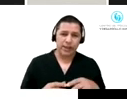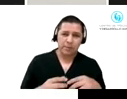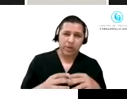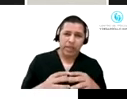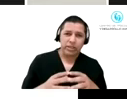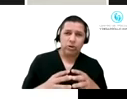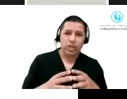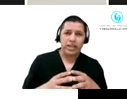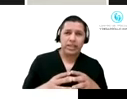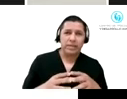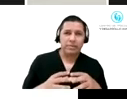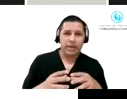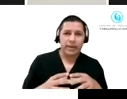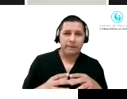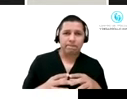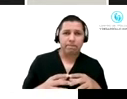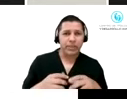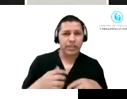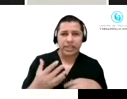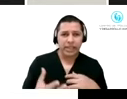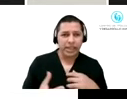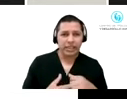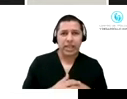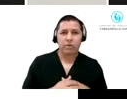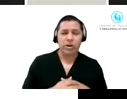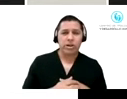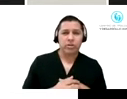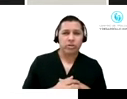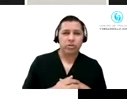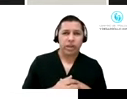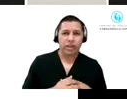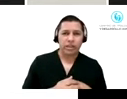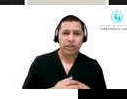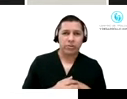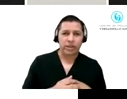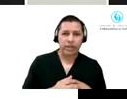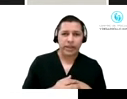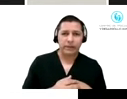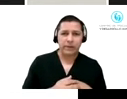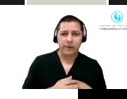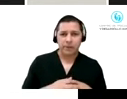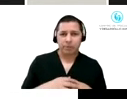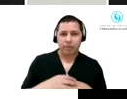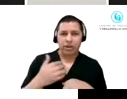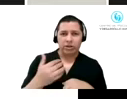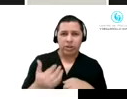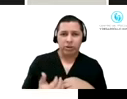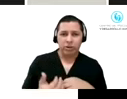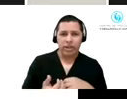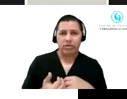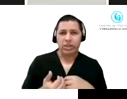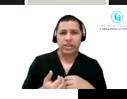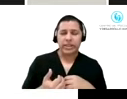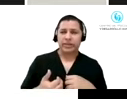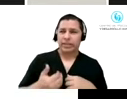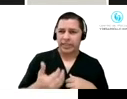expresiones. Y si uno analiza, dice Giselle que está de acuerdo con lo que dice Juan Diego. Doña